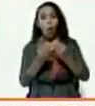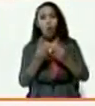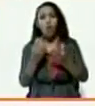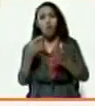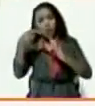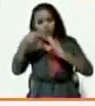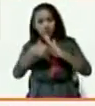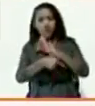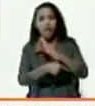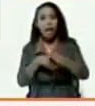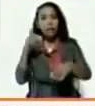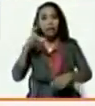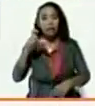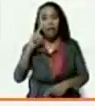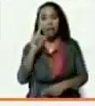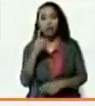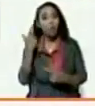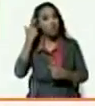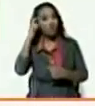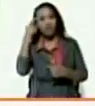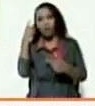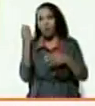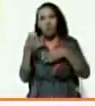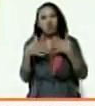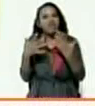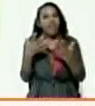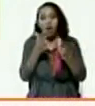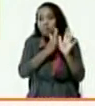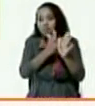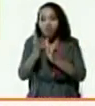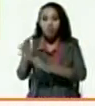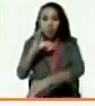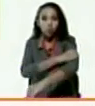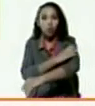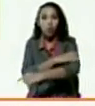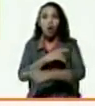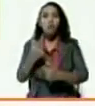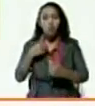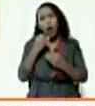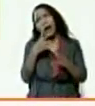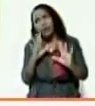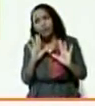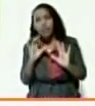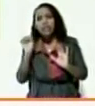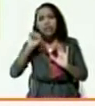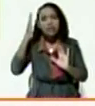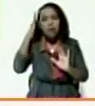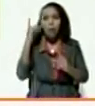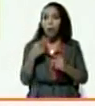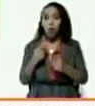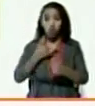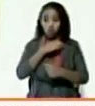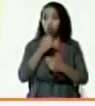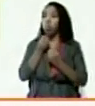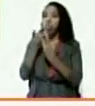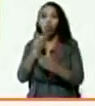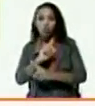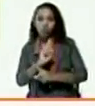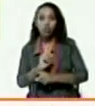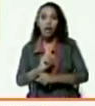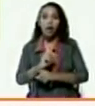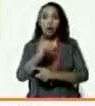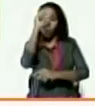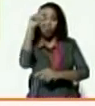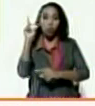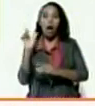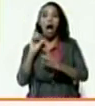profundidad que amerita. No sabemos en qué anda la derecha. Mejor dicho, sí sabemos, pero no lo vamos a decir. Pero el Partido Socialista Unido de Venezuela